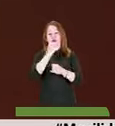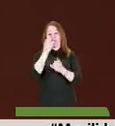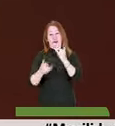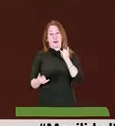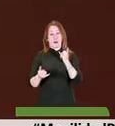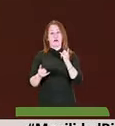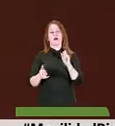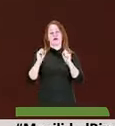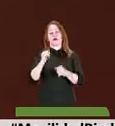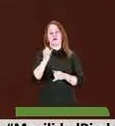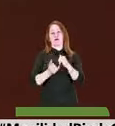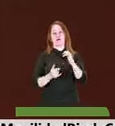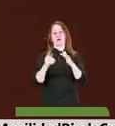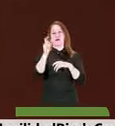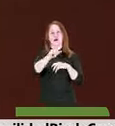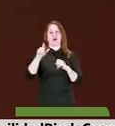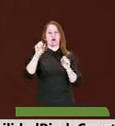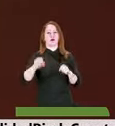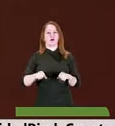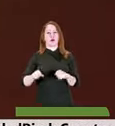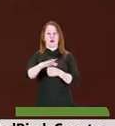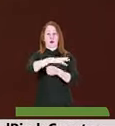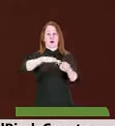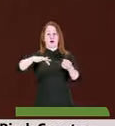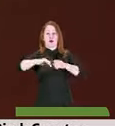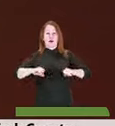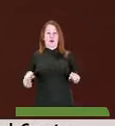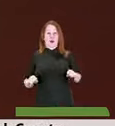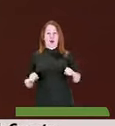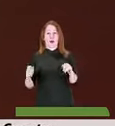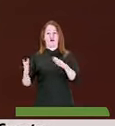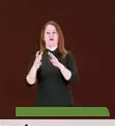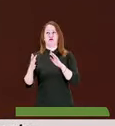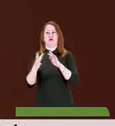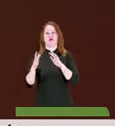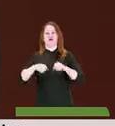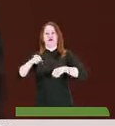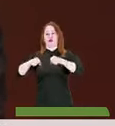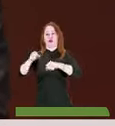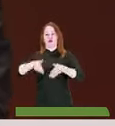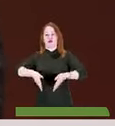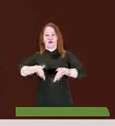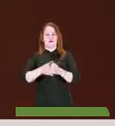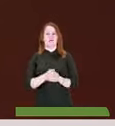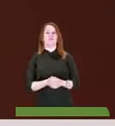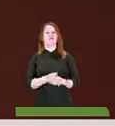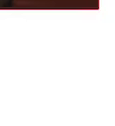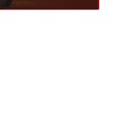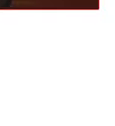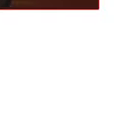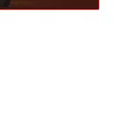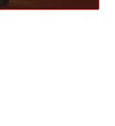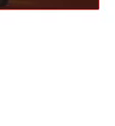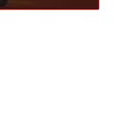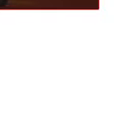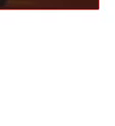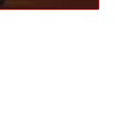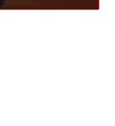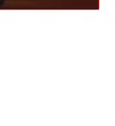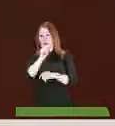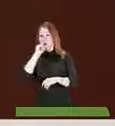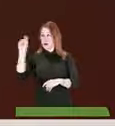conectada a la gente de Cundinamarca y de Bogotá en ese tramo. Muchísimas gracias, Álvaro. Vamos con la siguiente pregunta, por